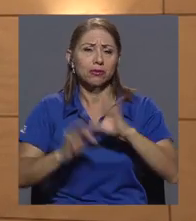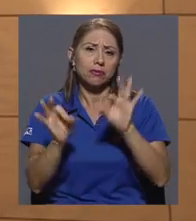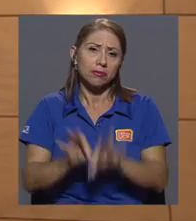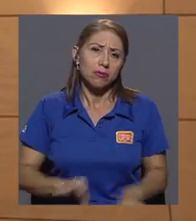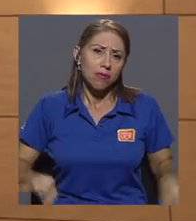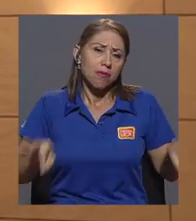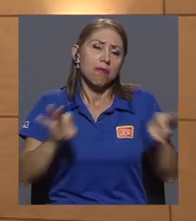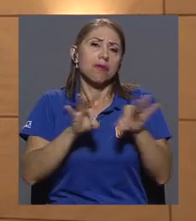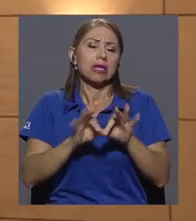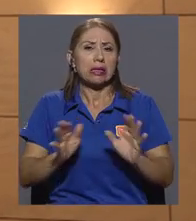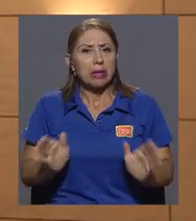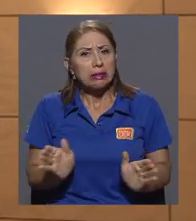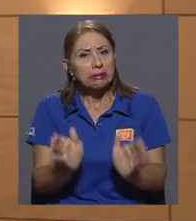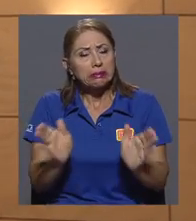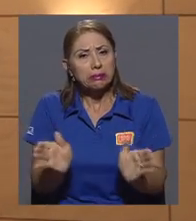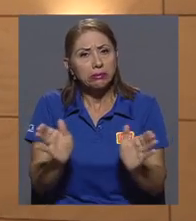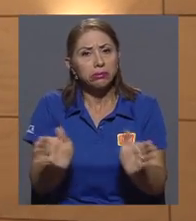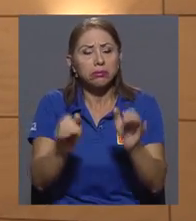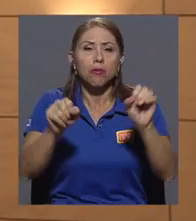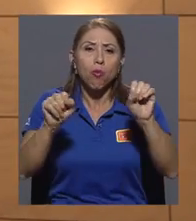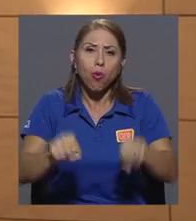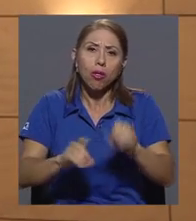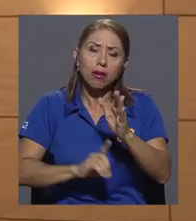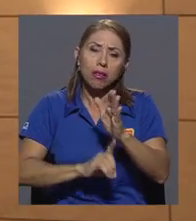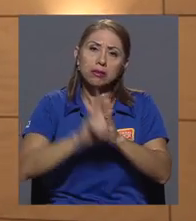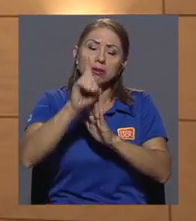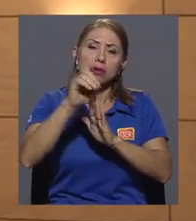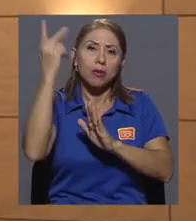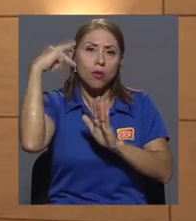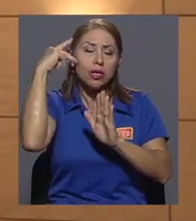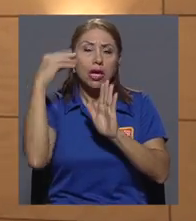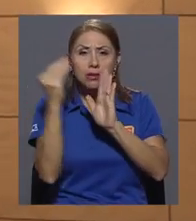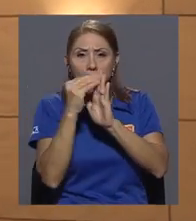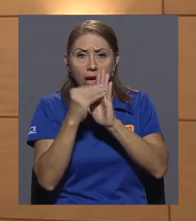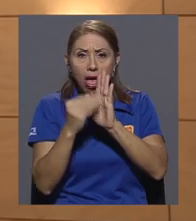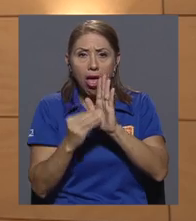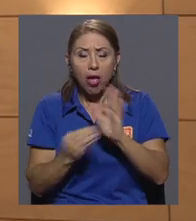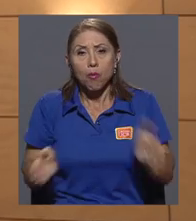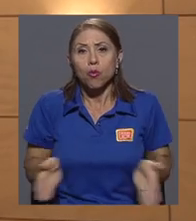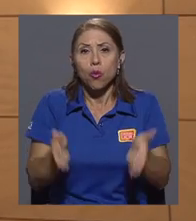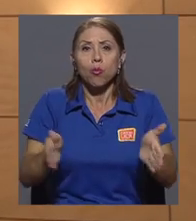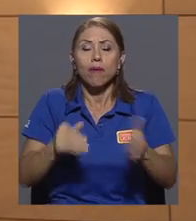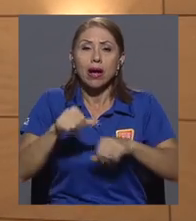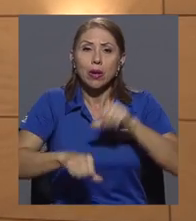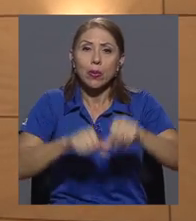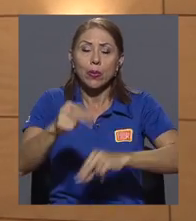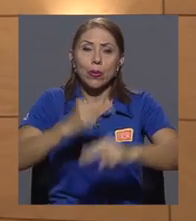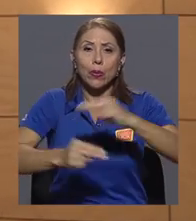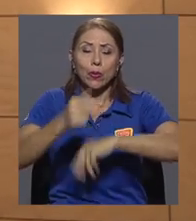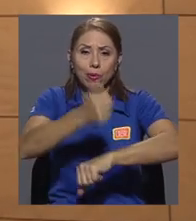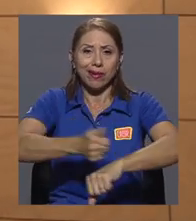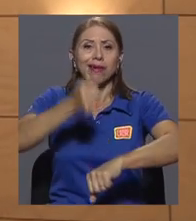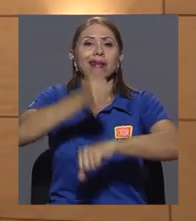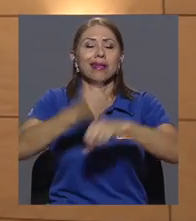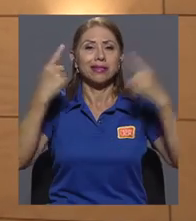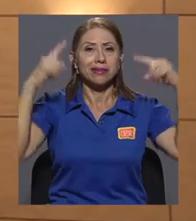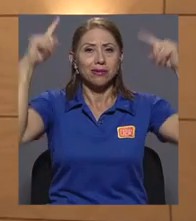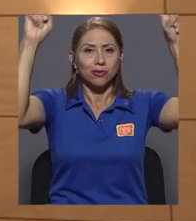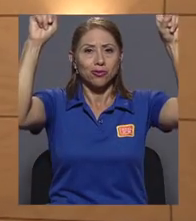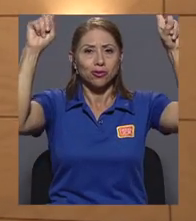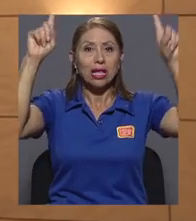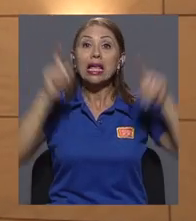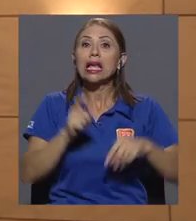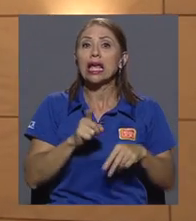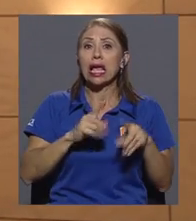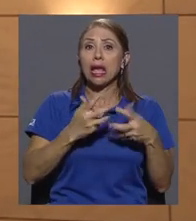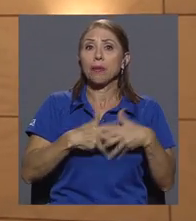empujar y poder desarrollar políticas que promuevan emprendimientos más exitosos es muy difícil que una empresa nazca